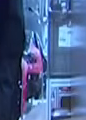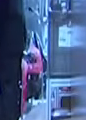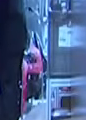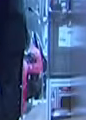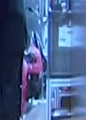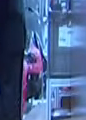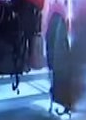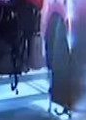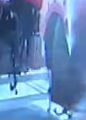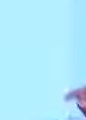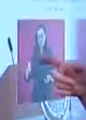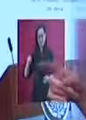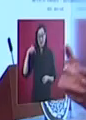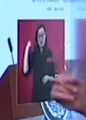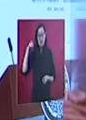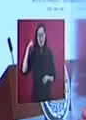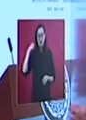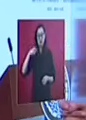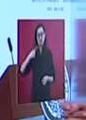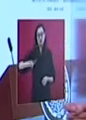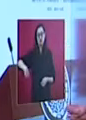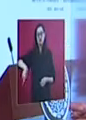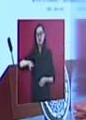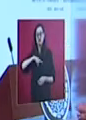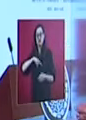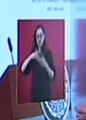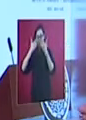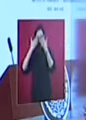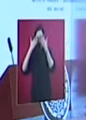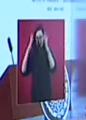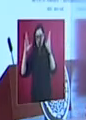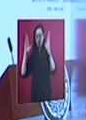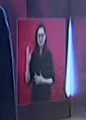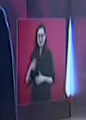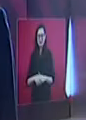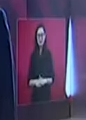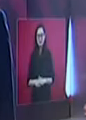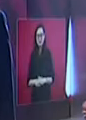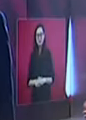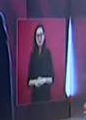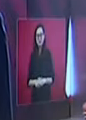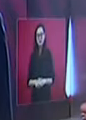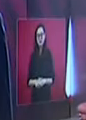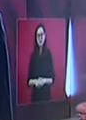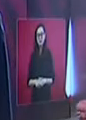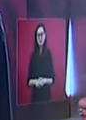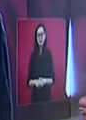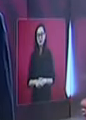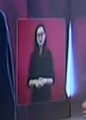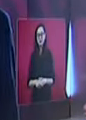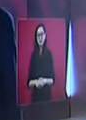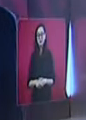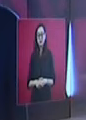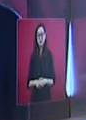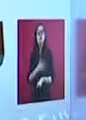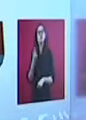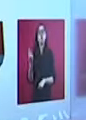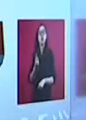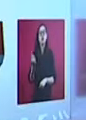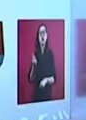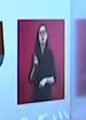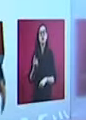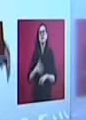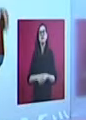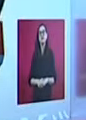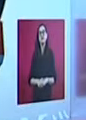automotriz en Monterrey por los dichos de Donald Trump, López Obrador dijo que la empresa podría estar especulando con ese escenario para